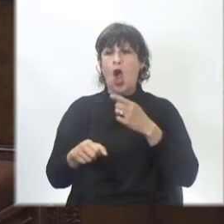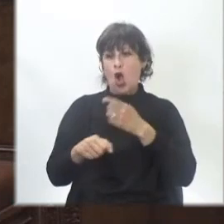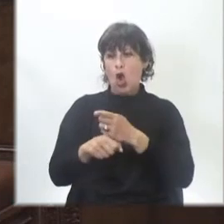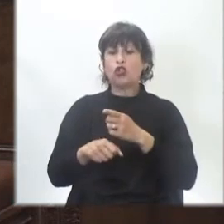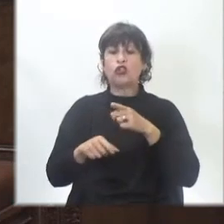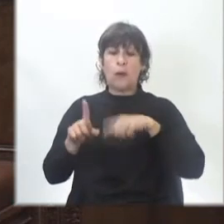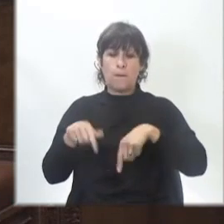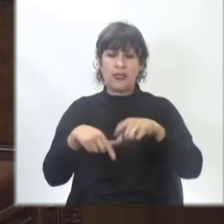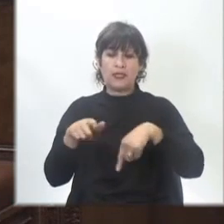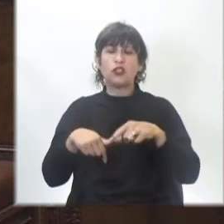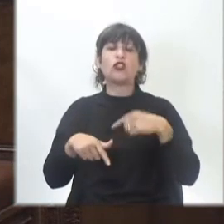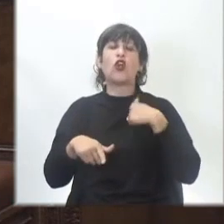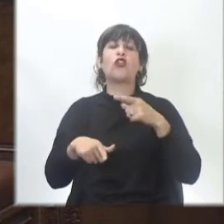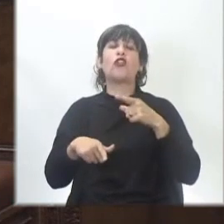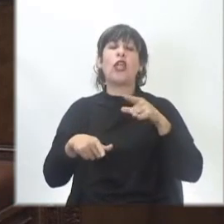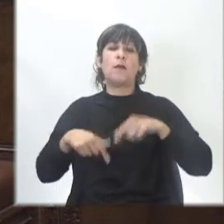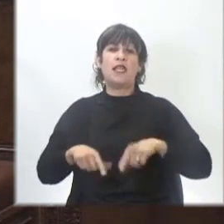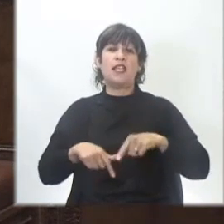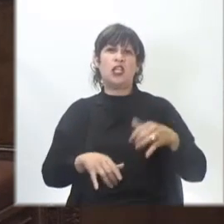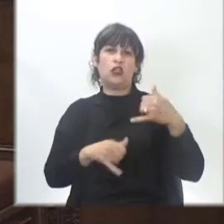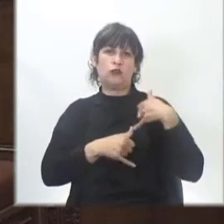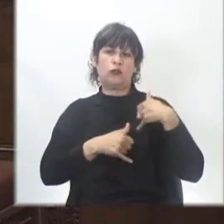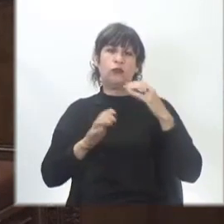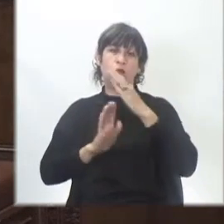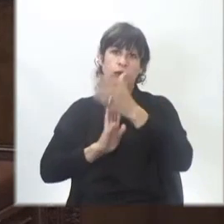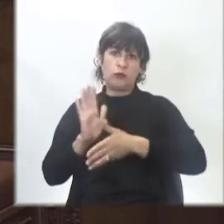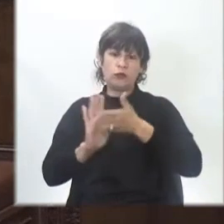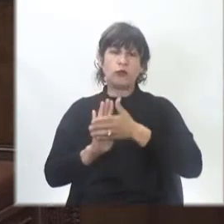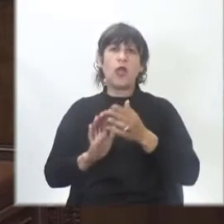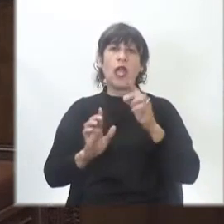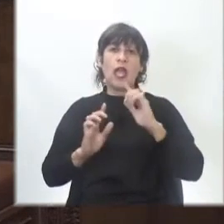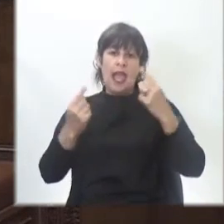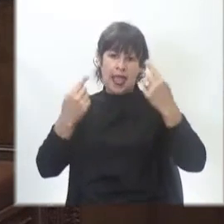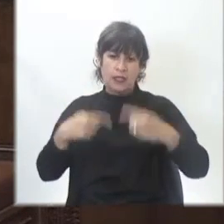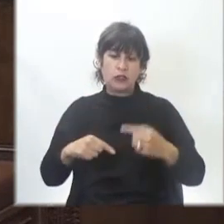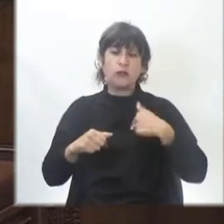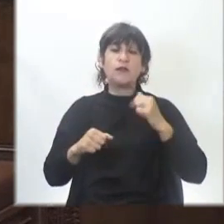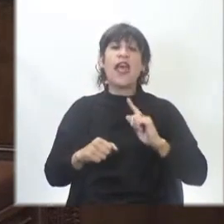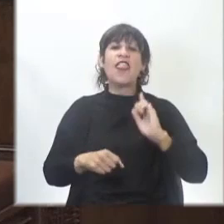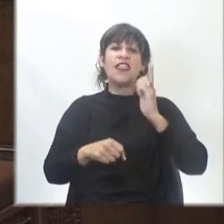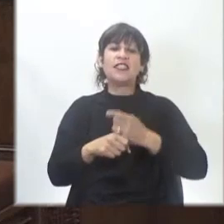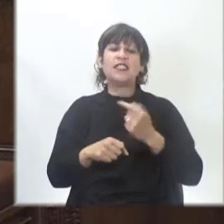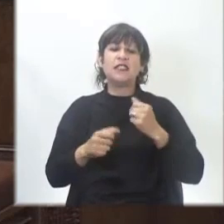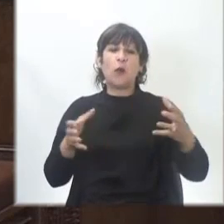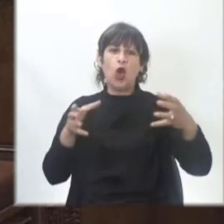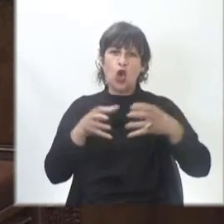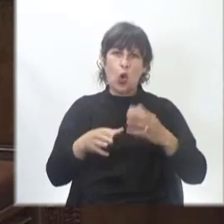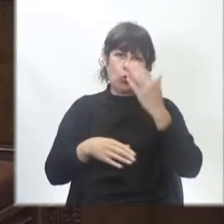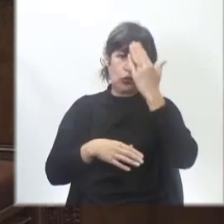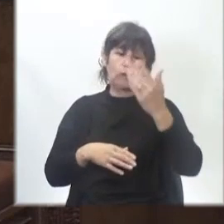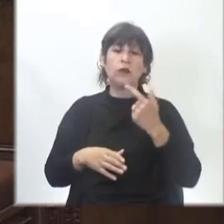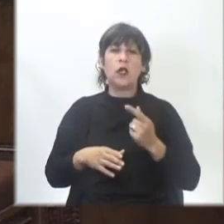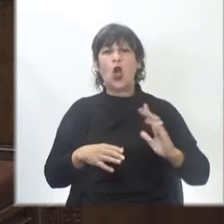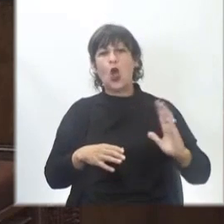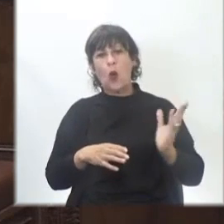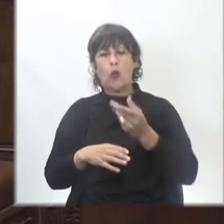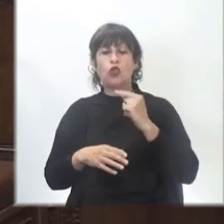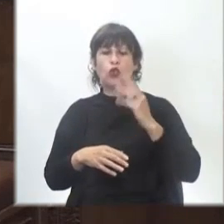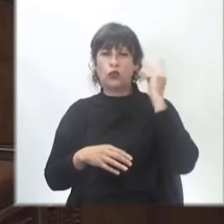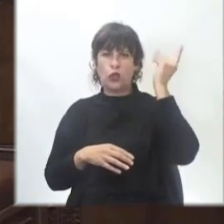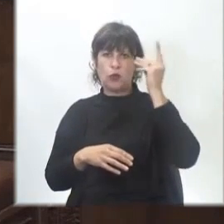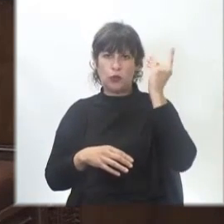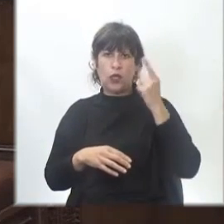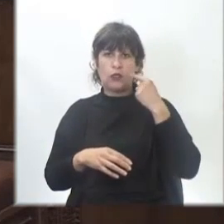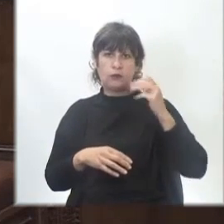Defensa Nacional. Es una interpelación definida por el conjunto del Frente Amplio, por toda la bancada de diputados